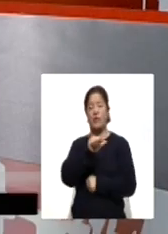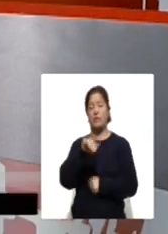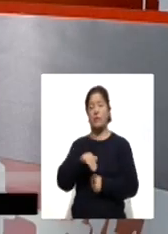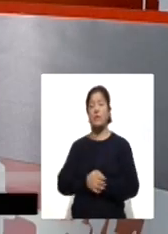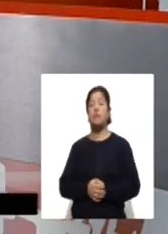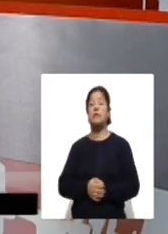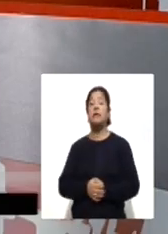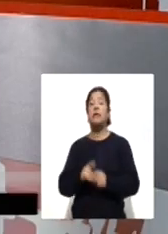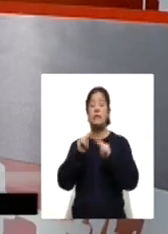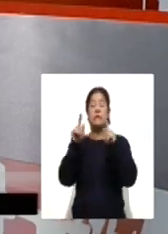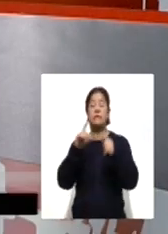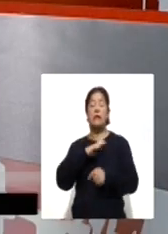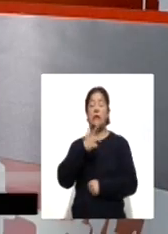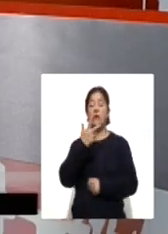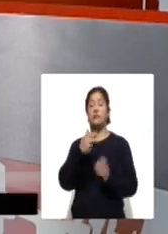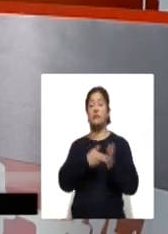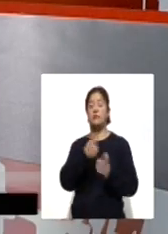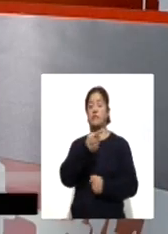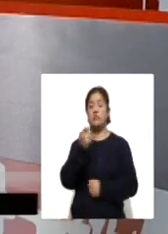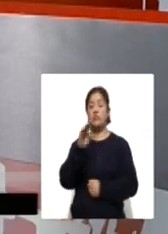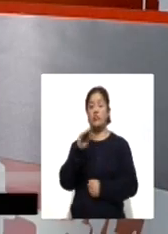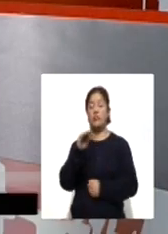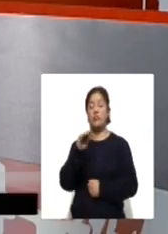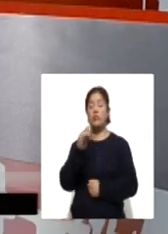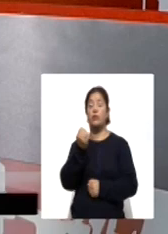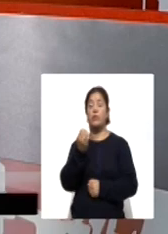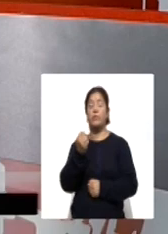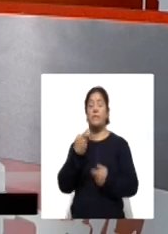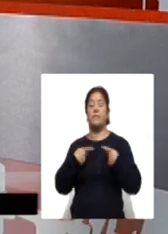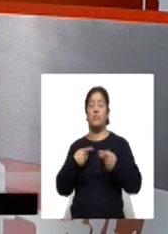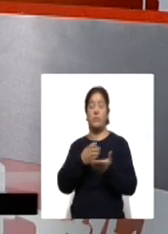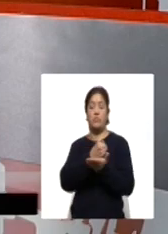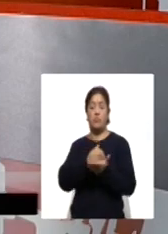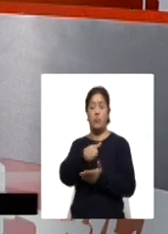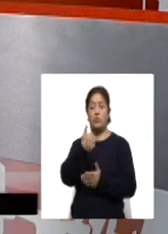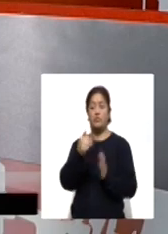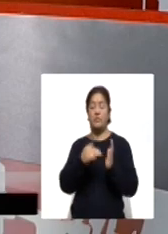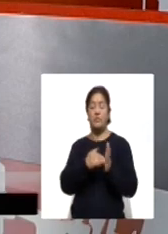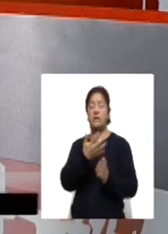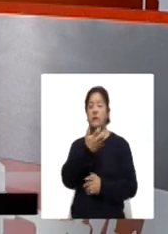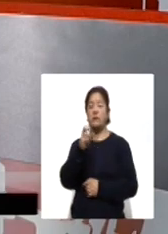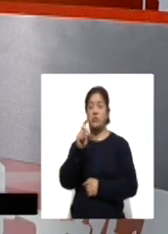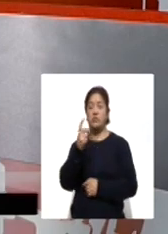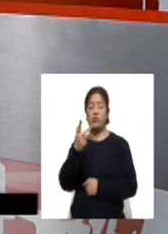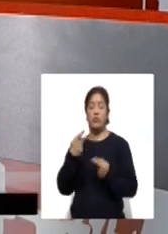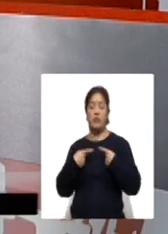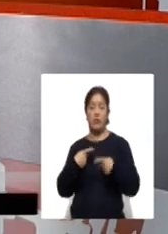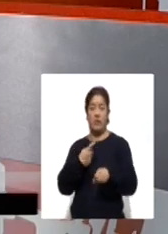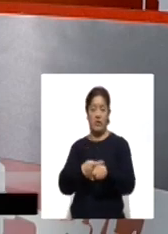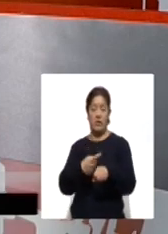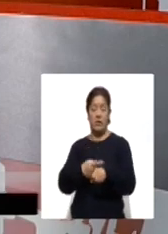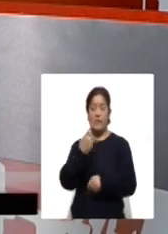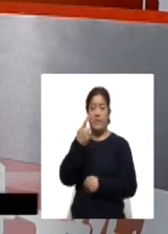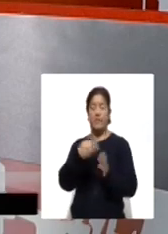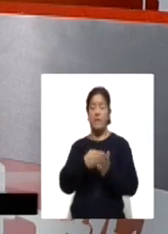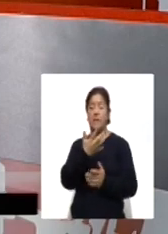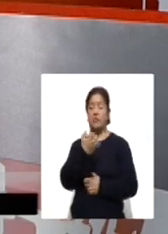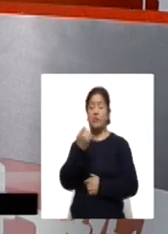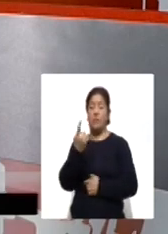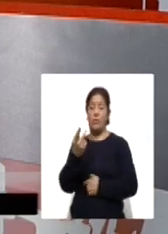registra 8.109 personas recuperadas, 11.538 casos positivos y 1.501